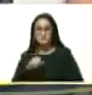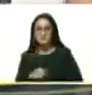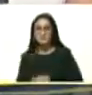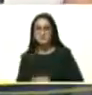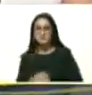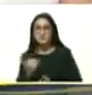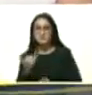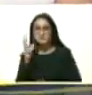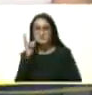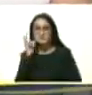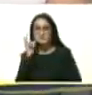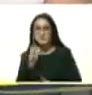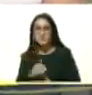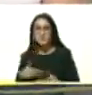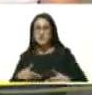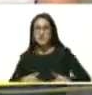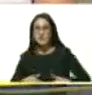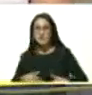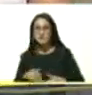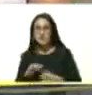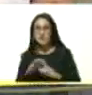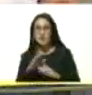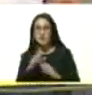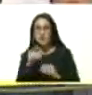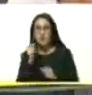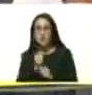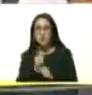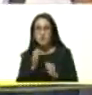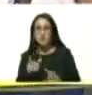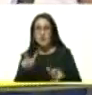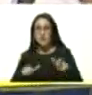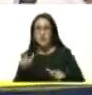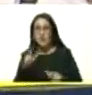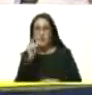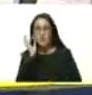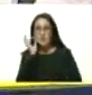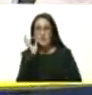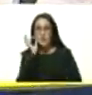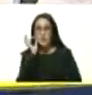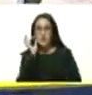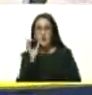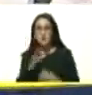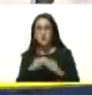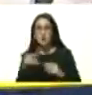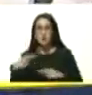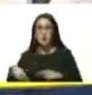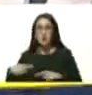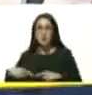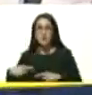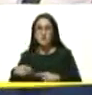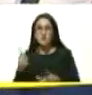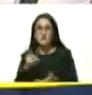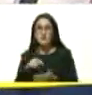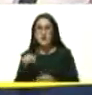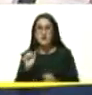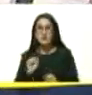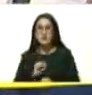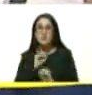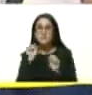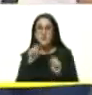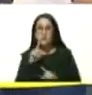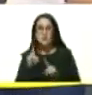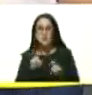vamos a escuchar el esfuerzo de la clase trabajadora, presidente, de los hombres y mujeres que, bueno, todos los días, vienen aquí desde muy temprano. Yo le he